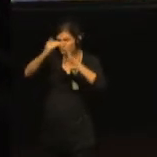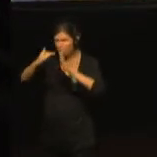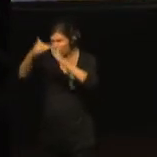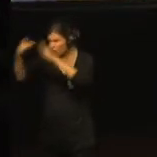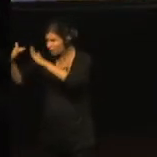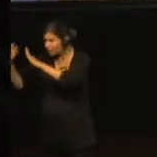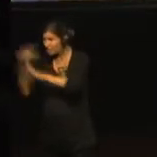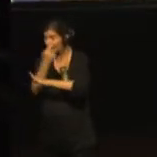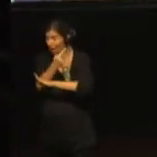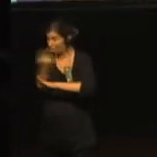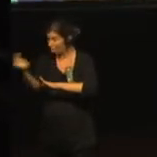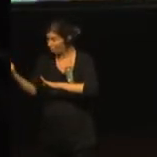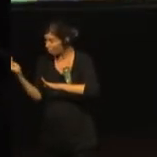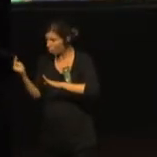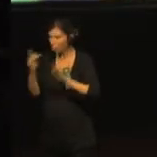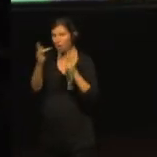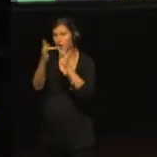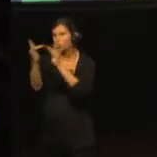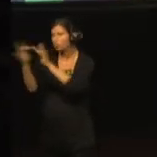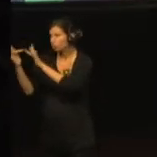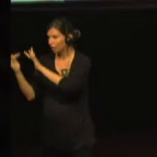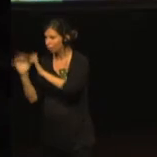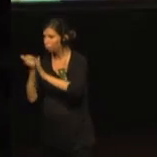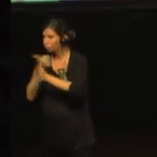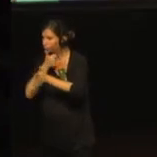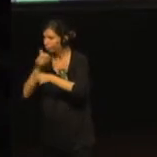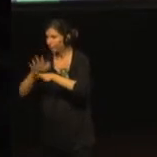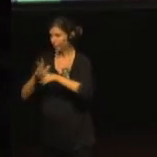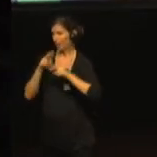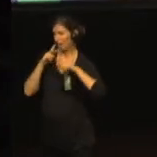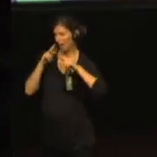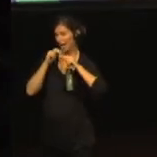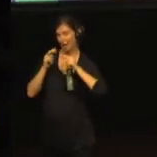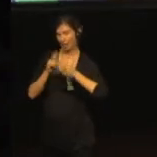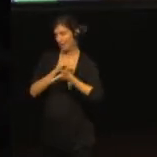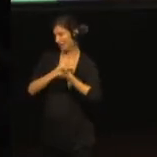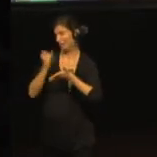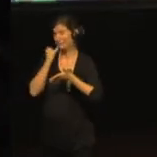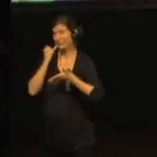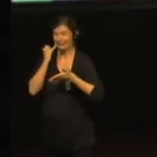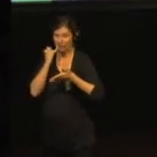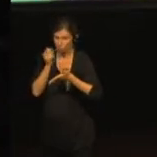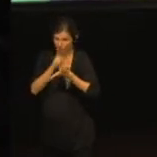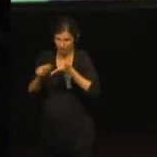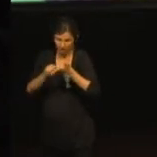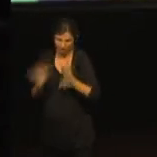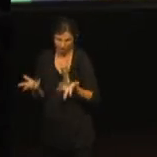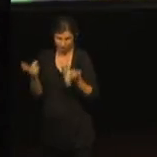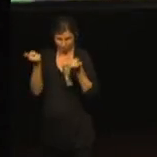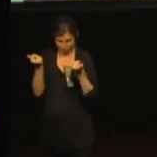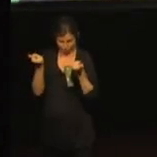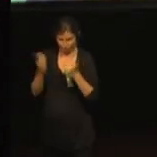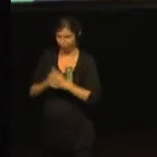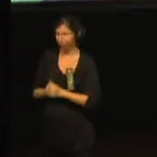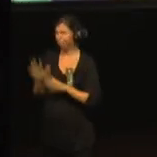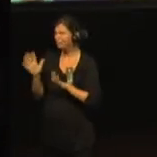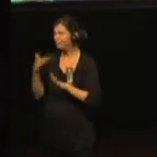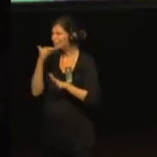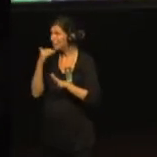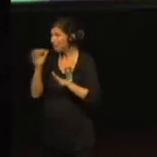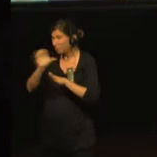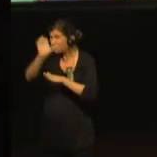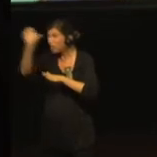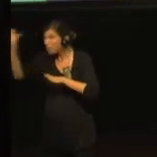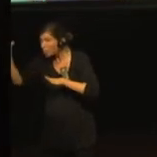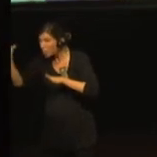que hablara fluentemente en inglés. Como sabemos, en Europa las personas hablamos muchos tipos distintos de